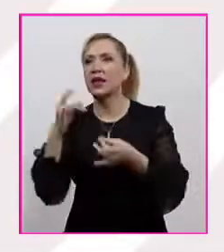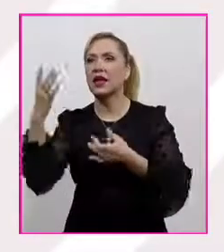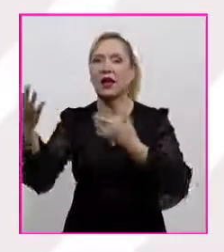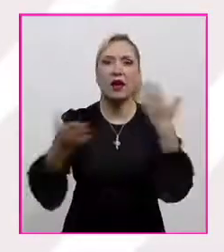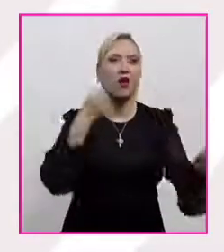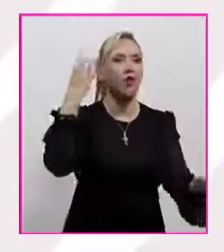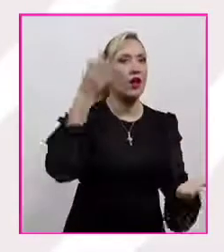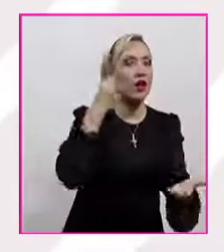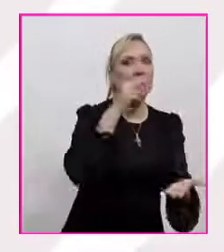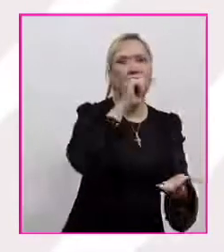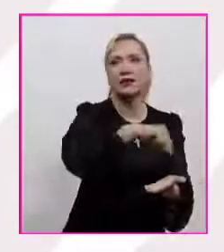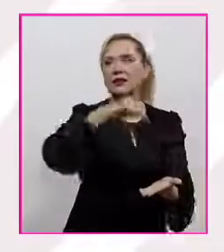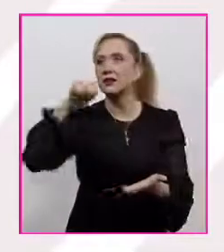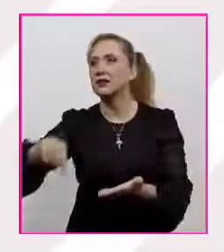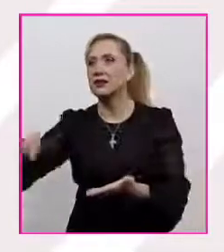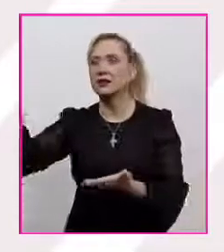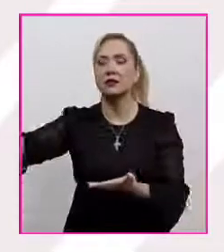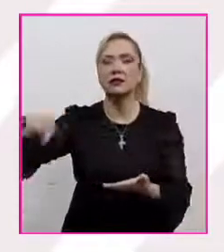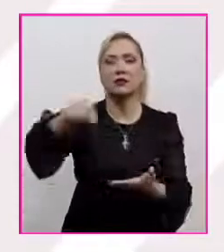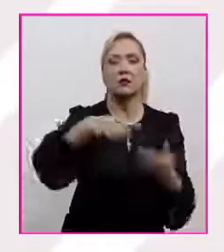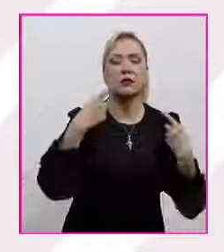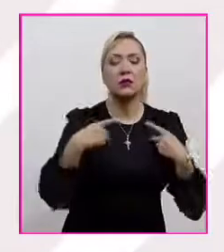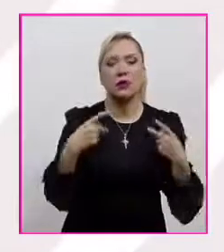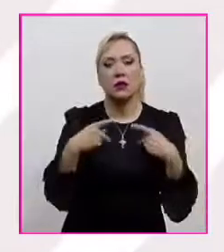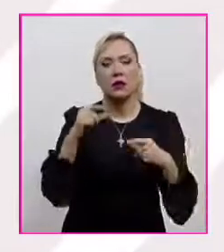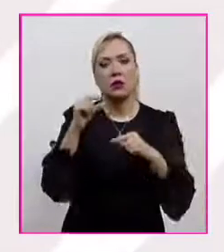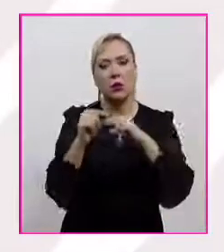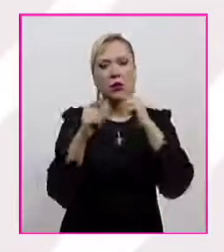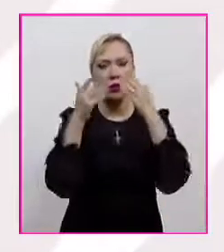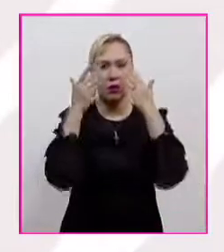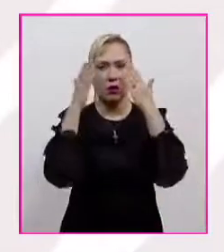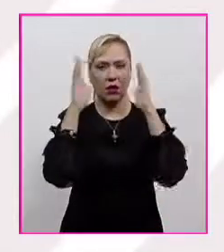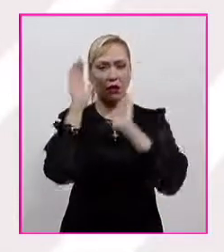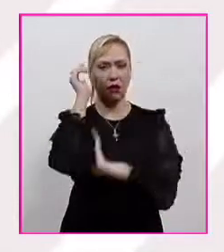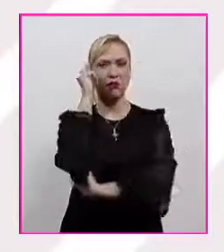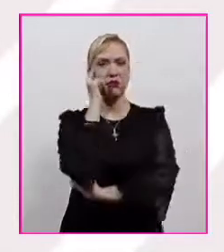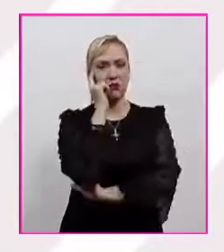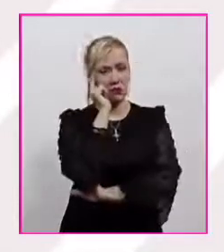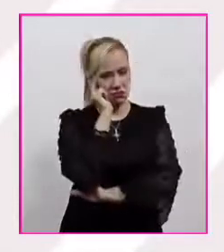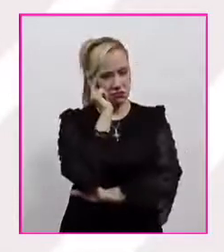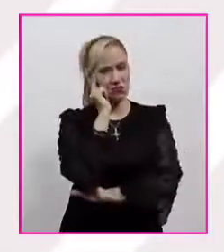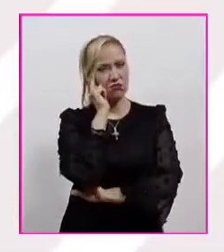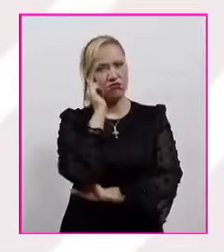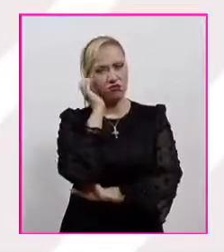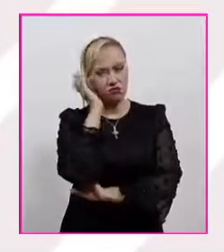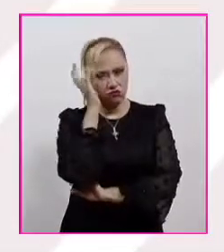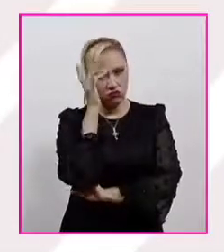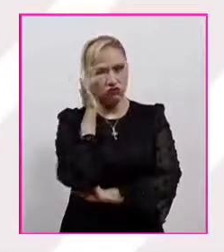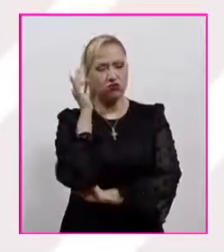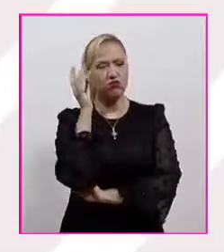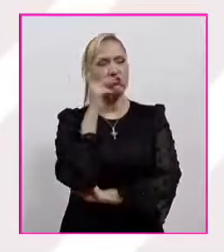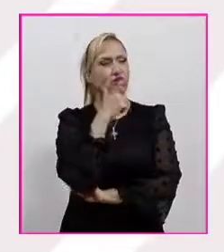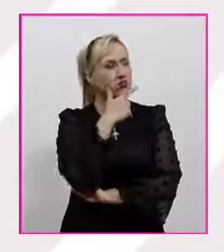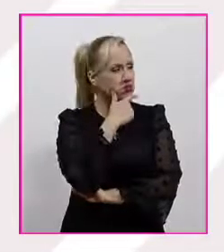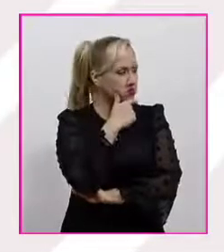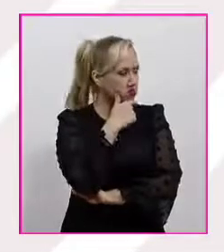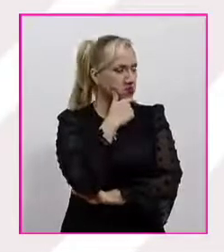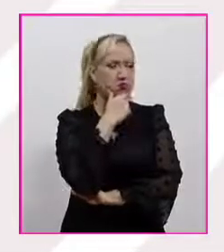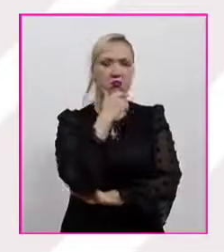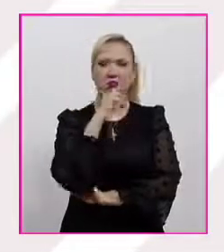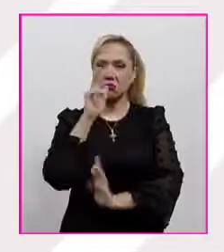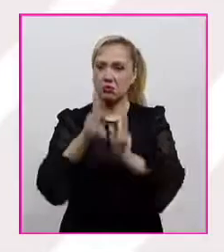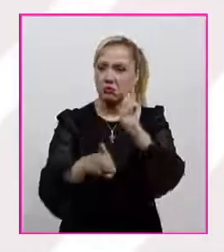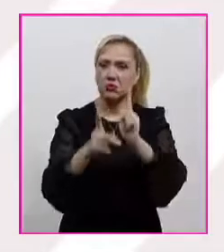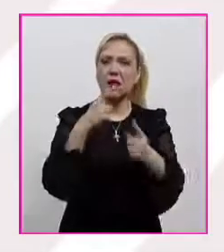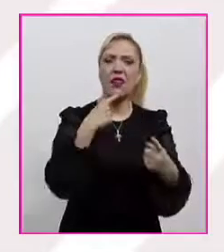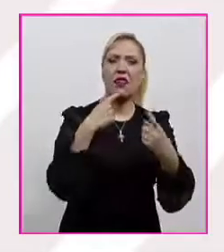están estas necesidades y donde las personas pueden reflexionar, puede haber un diálogo, puede haber un intercambio de experiencias respecto